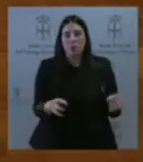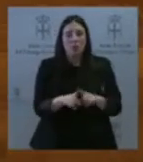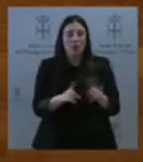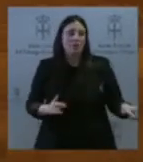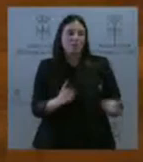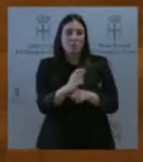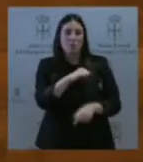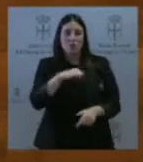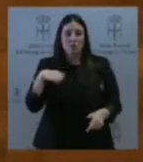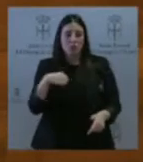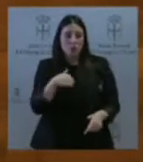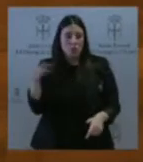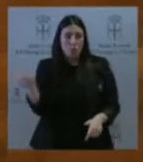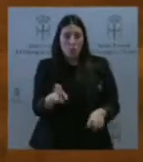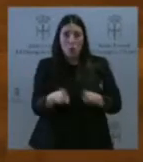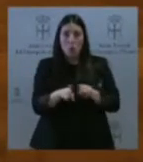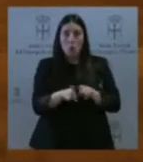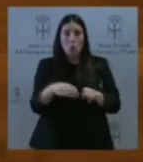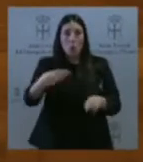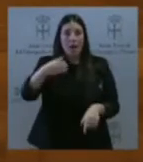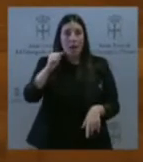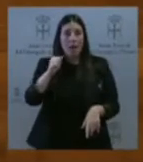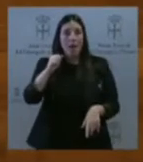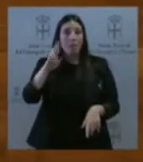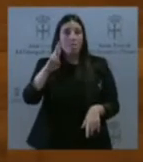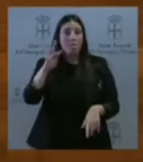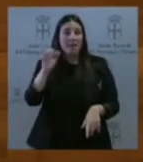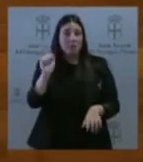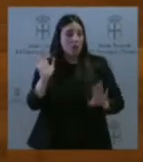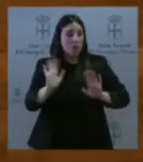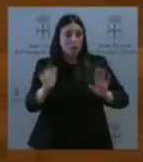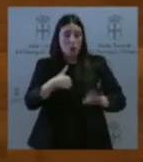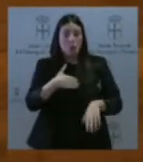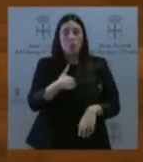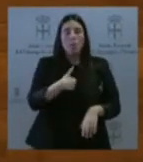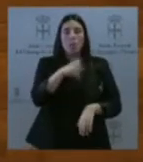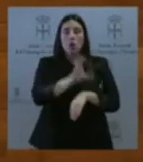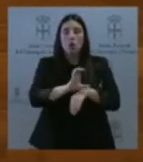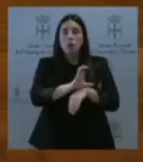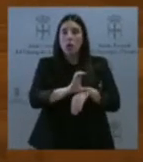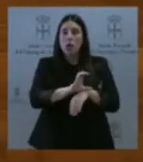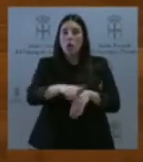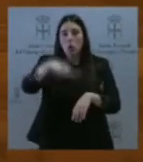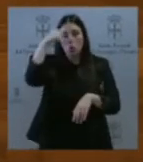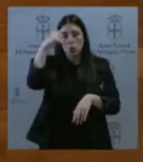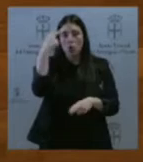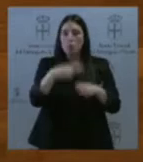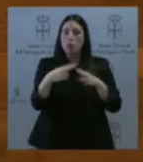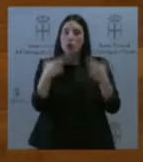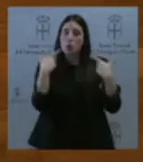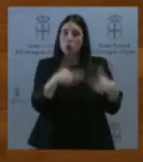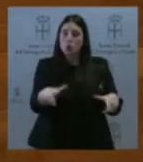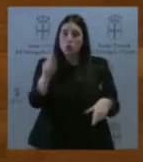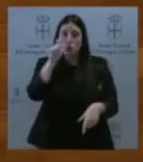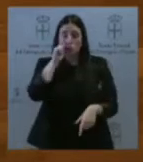como usted bien sabe, sino que vengo como consellera de Cultura, Política Lingüística y Turismo del Principado de Asturias. Por lo tanto, no emito opiniones personales,